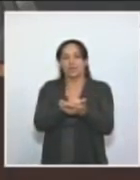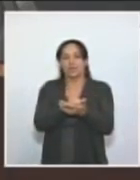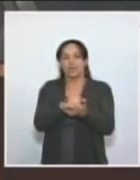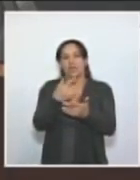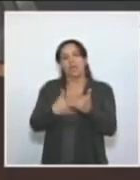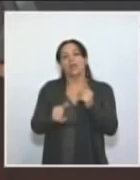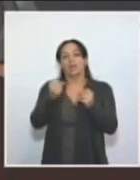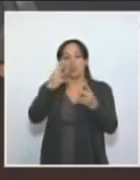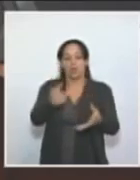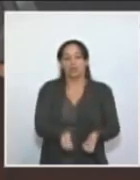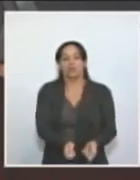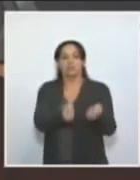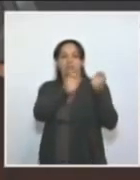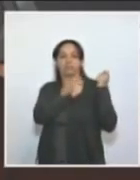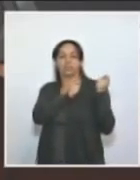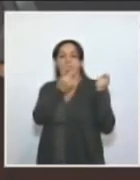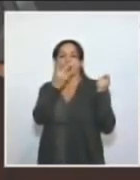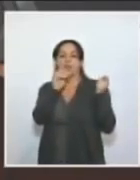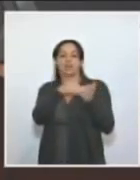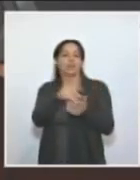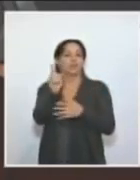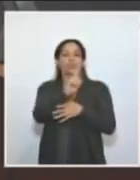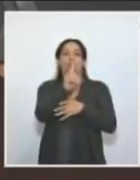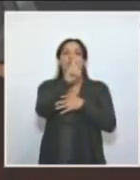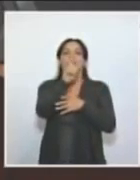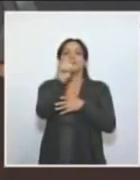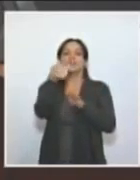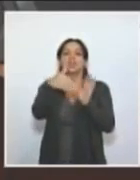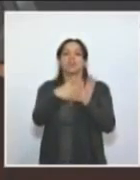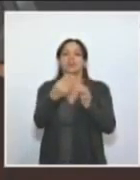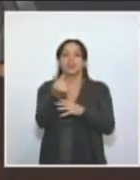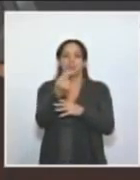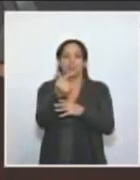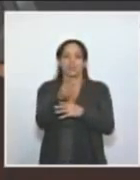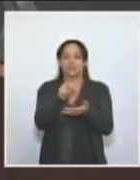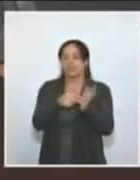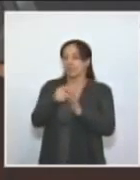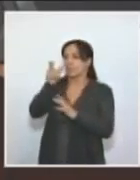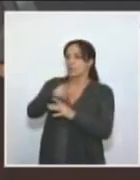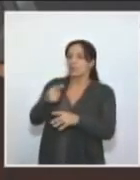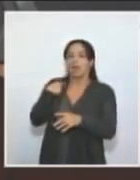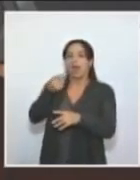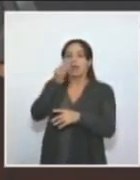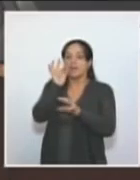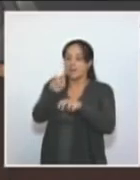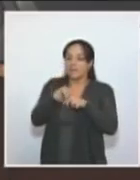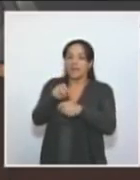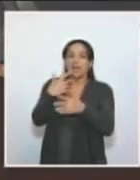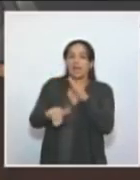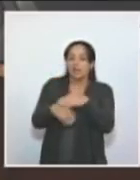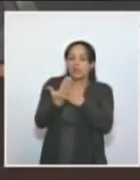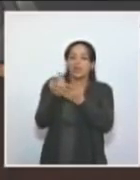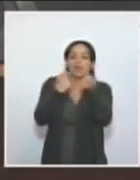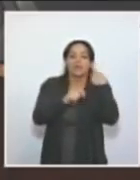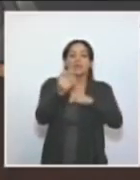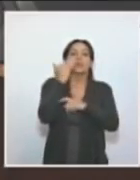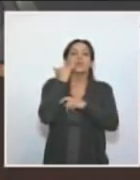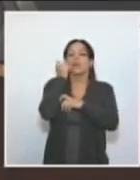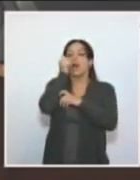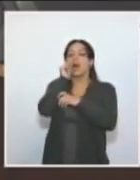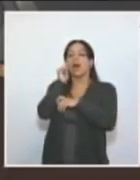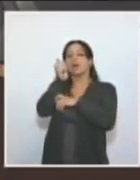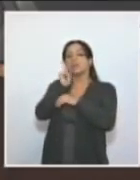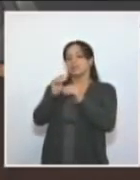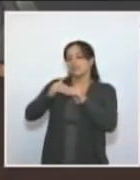mil pesos, sino de 60 mil pesos, con los cuales los caficultores de Colombia pueden contar a partir de ayer, 60